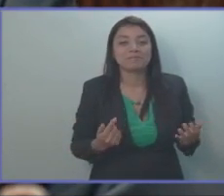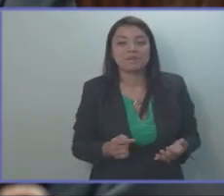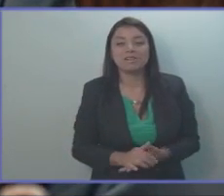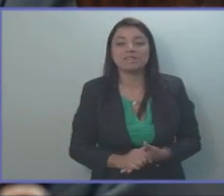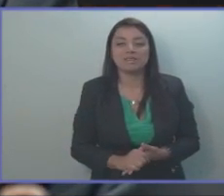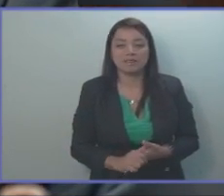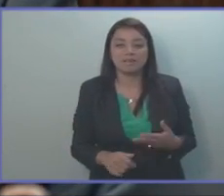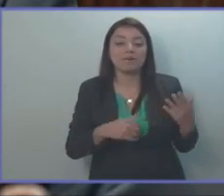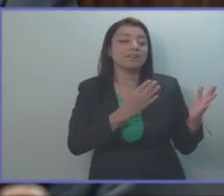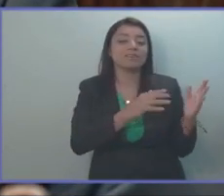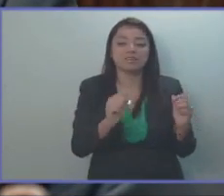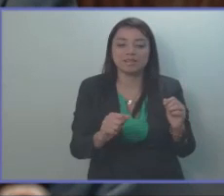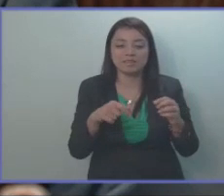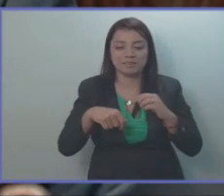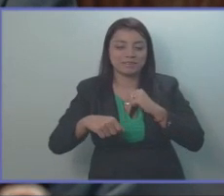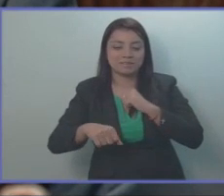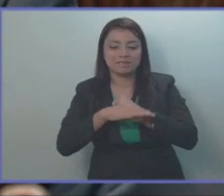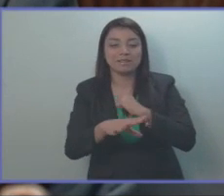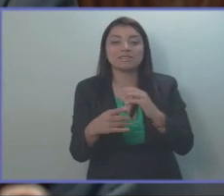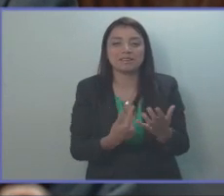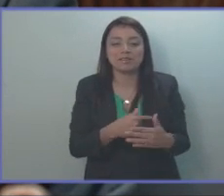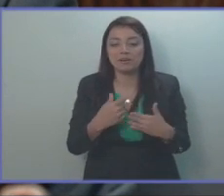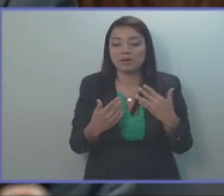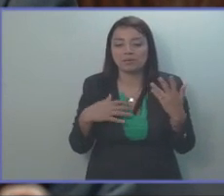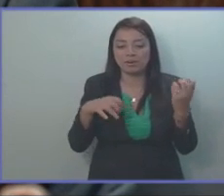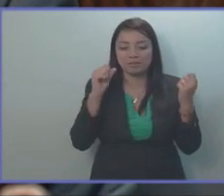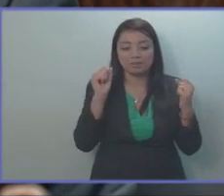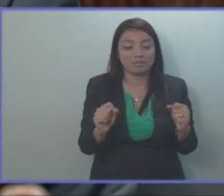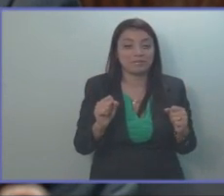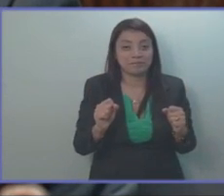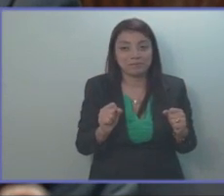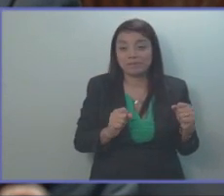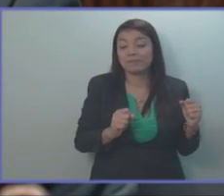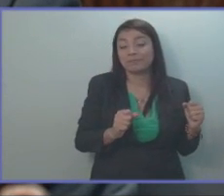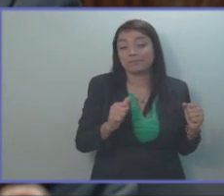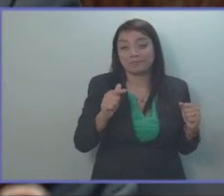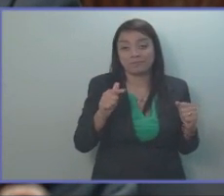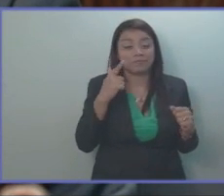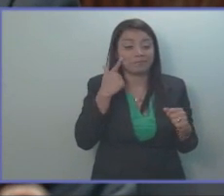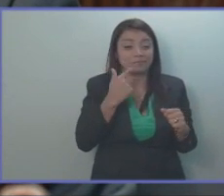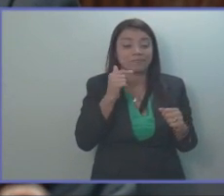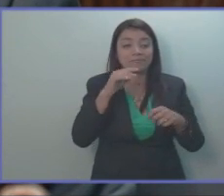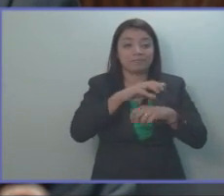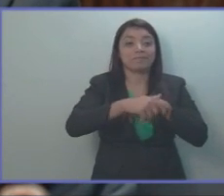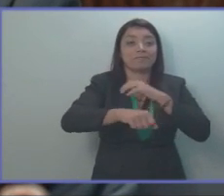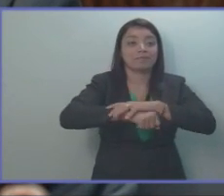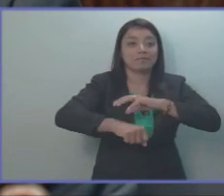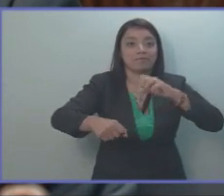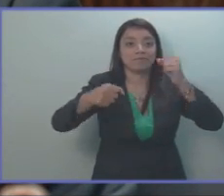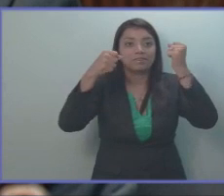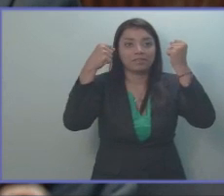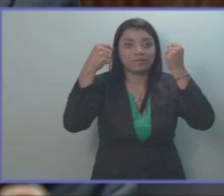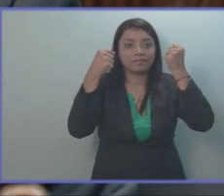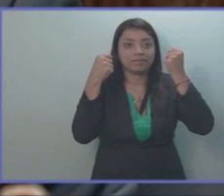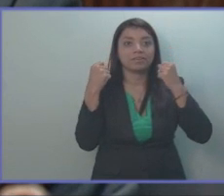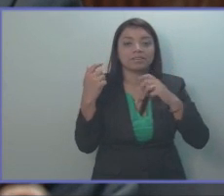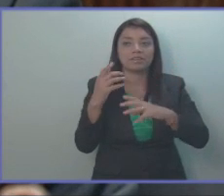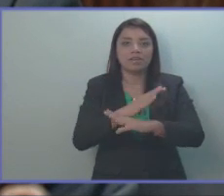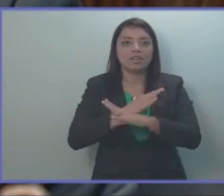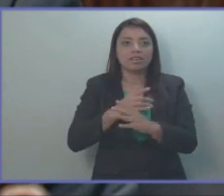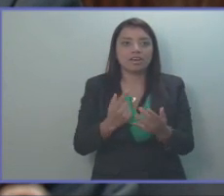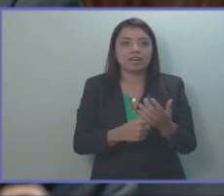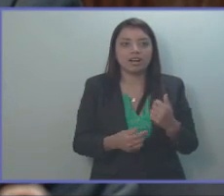Que con la finalidad de asegurar la eficacia del régimen penitenciario y el de proteger a